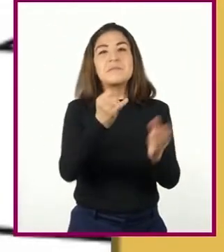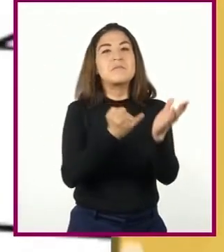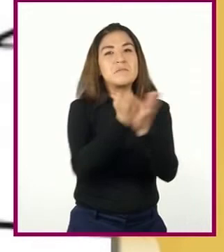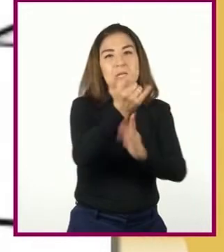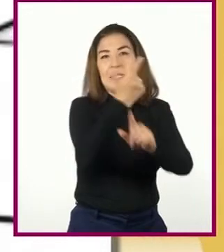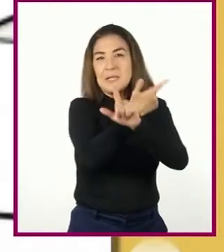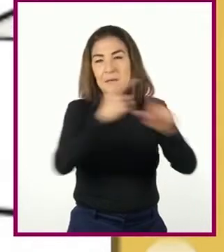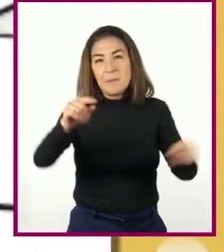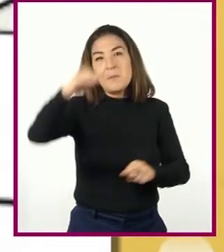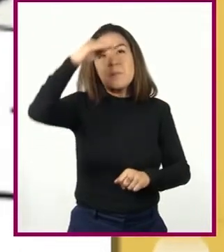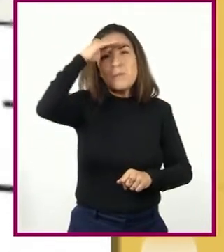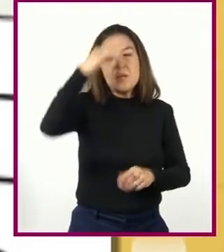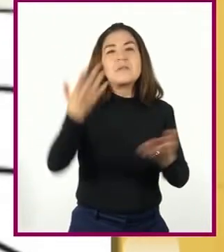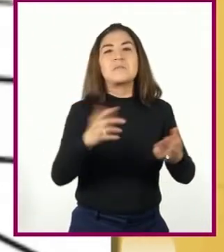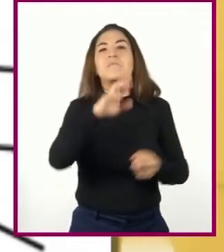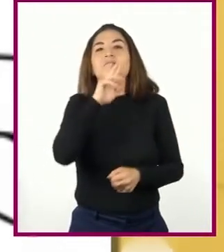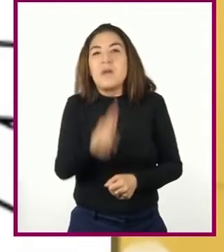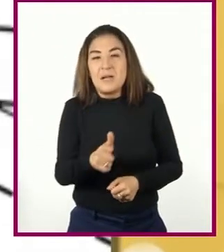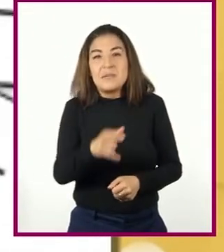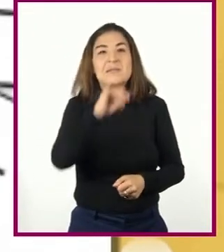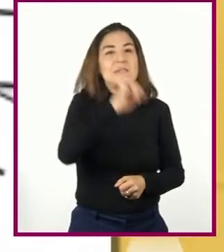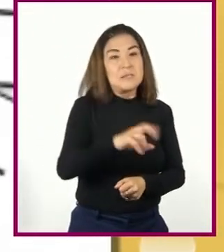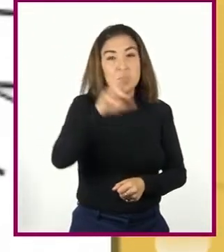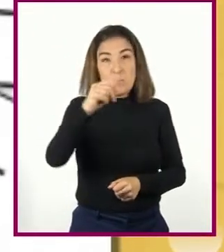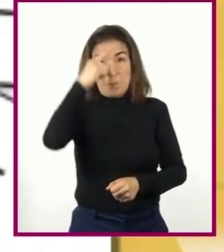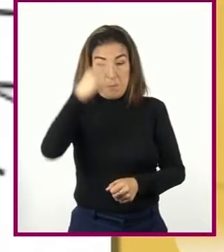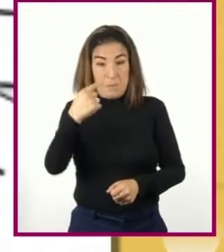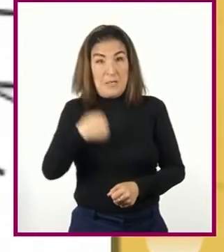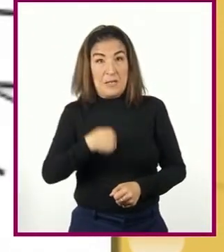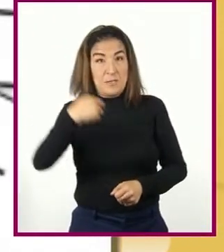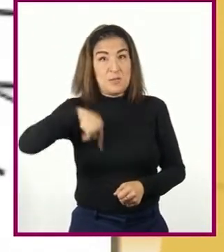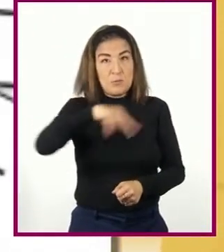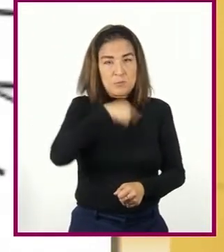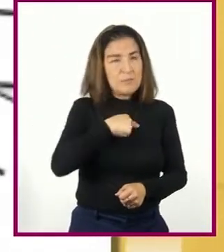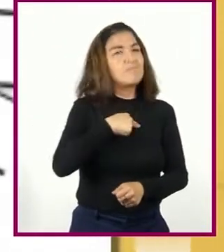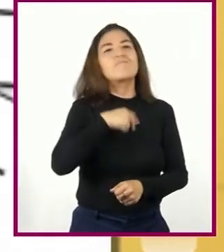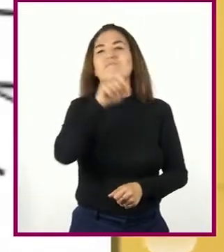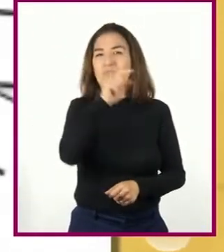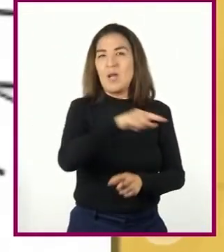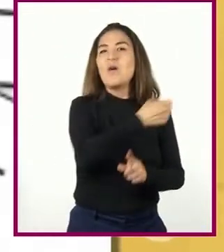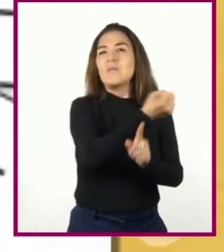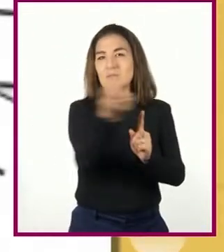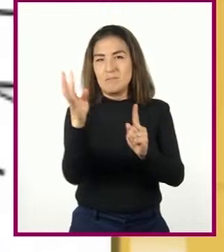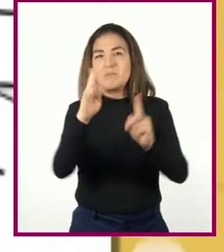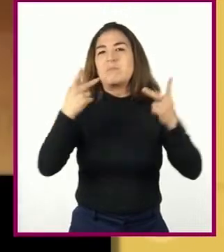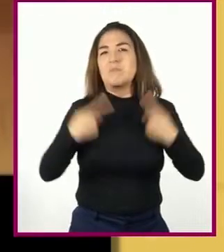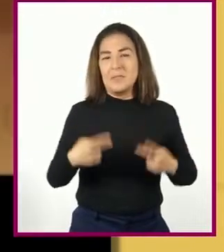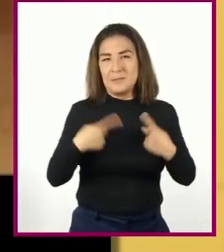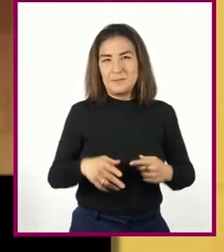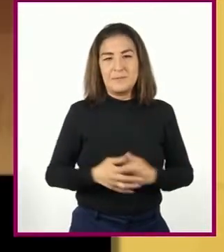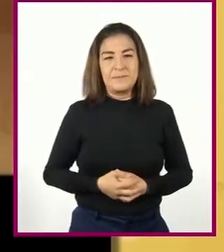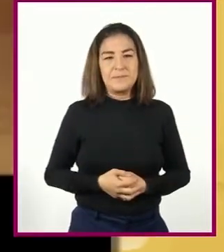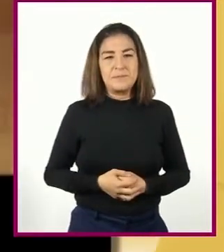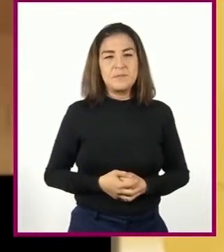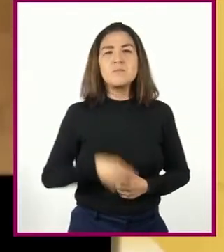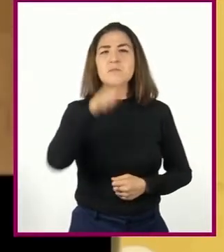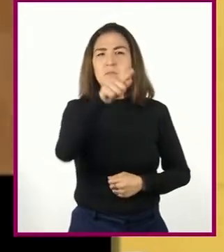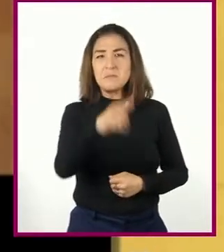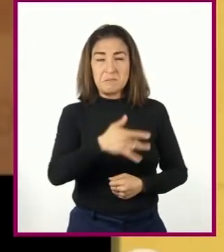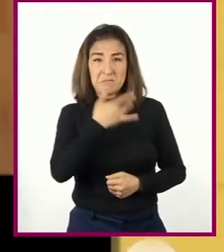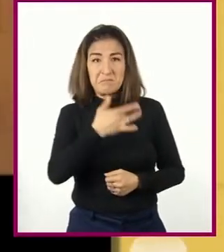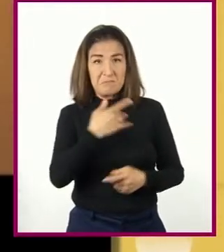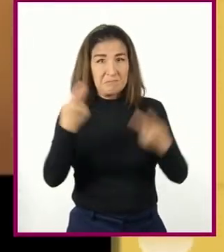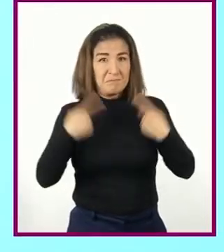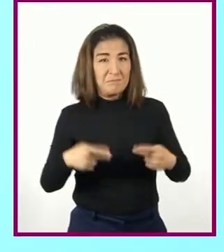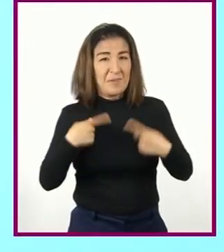libremente, pensando en lo que es mejor no solo para nosotros, sino también para los demás. ¿Te consideras una